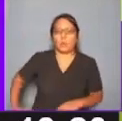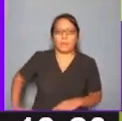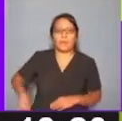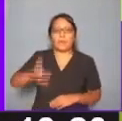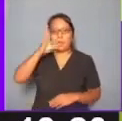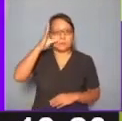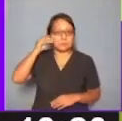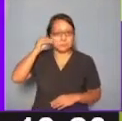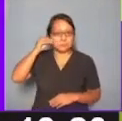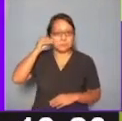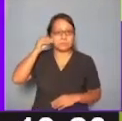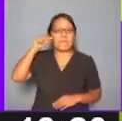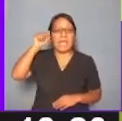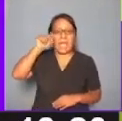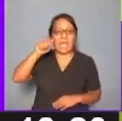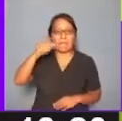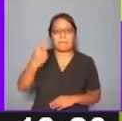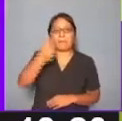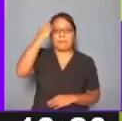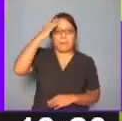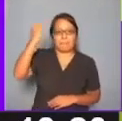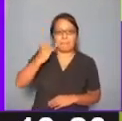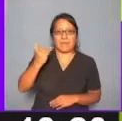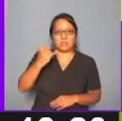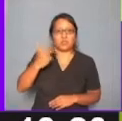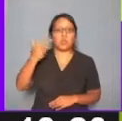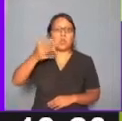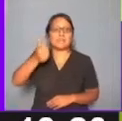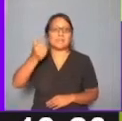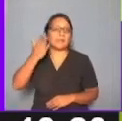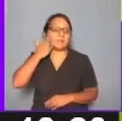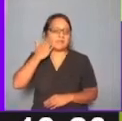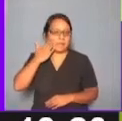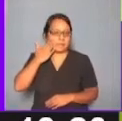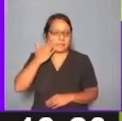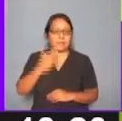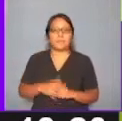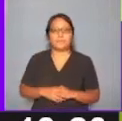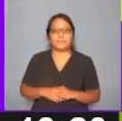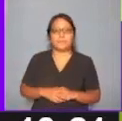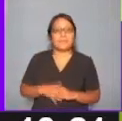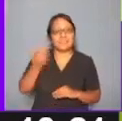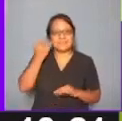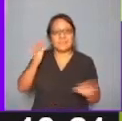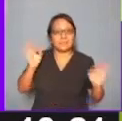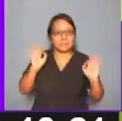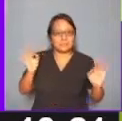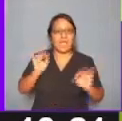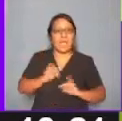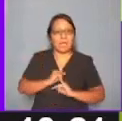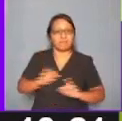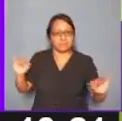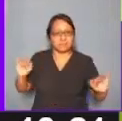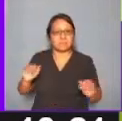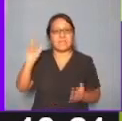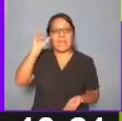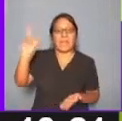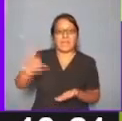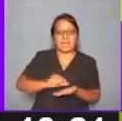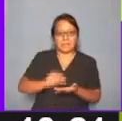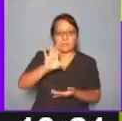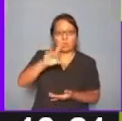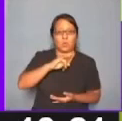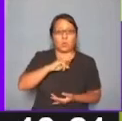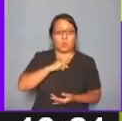Adir, el próximo 1 de marzo a las 18 horas, según quedó confirmado en la legislatura de la provincia en